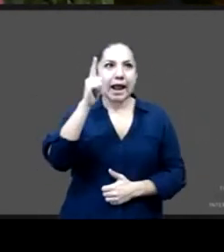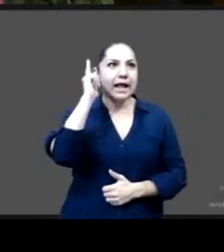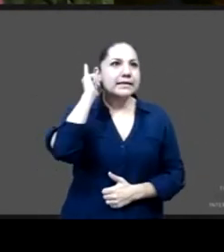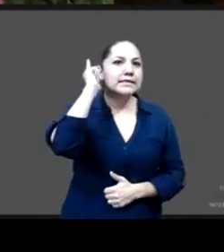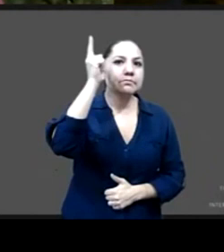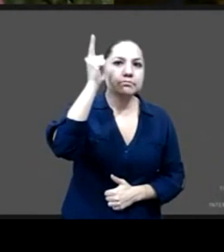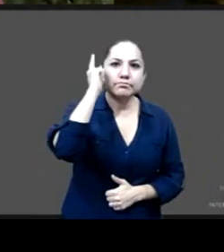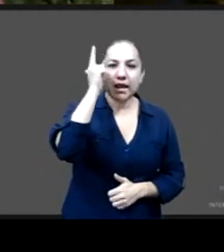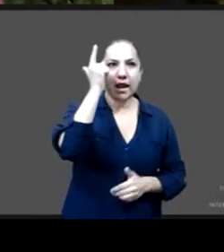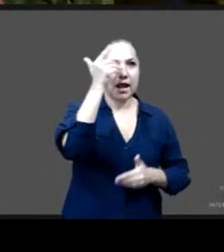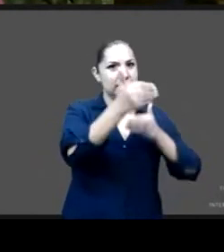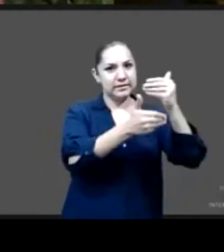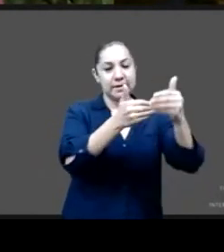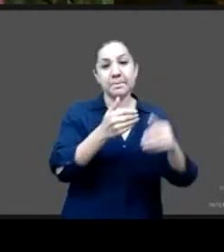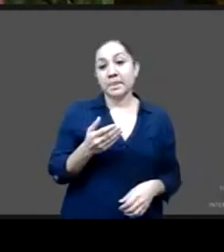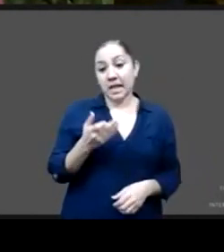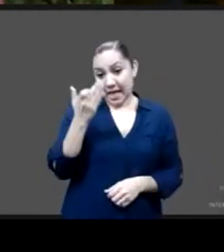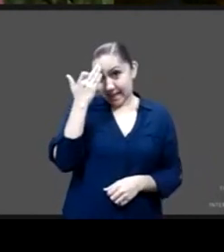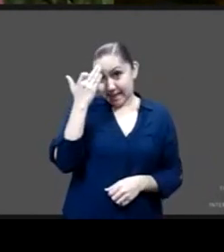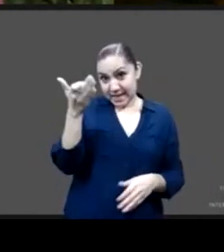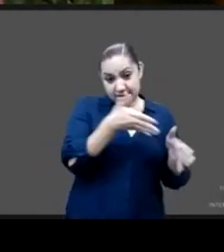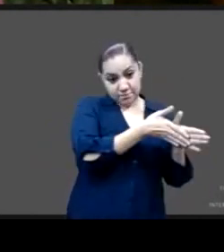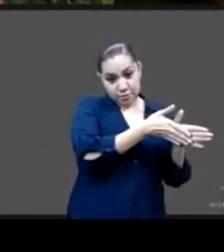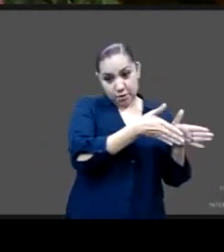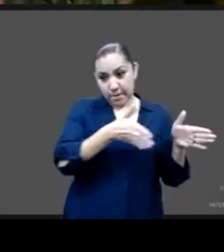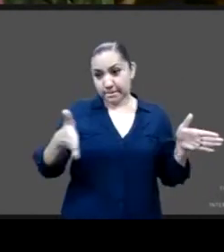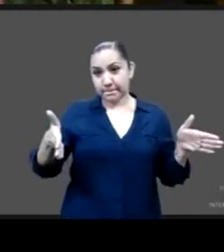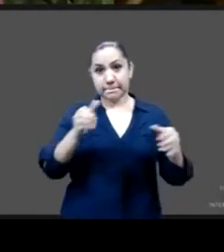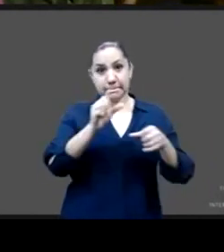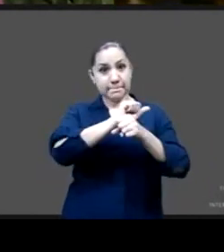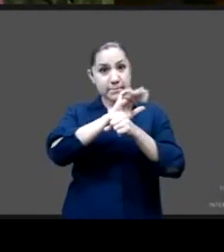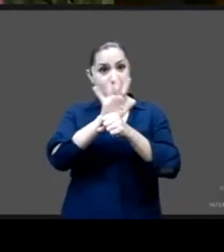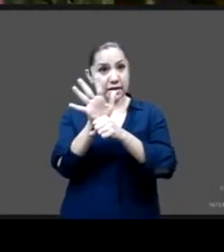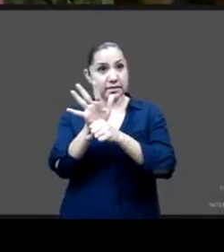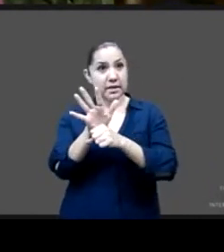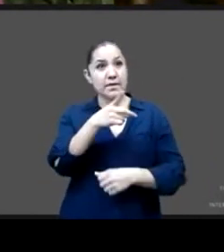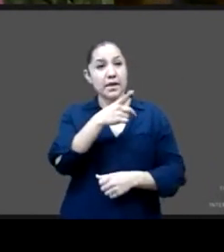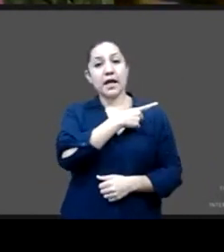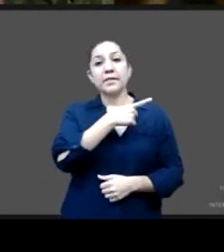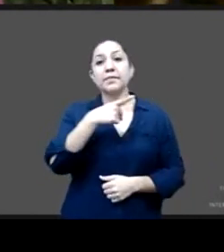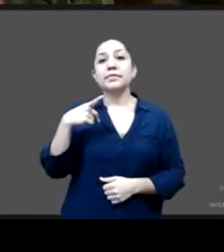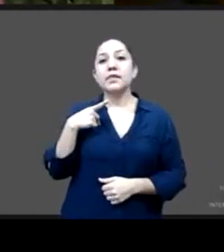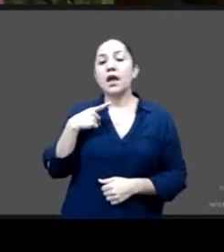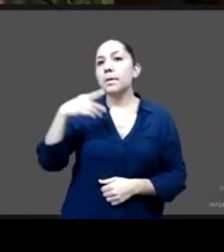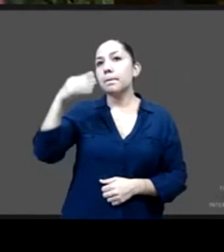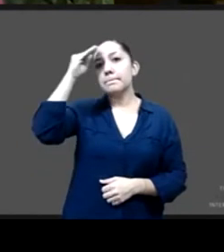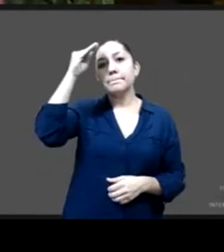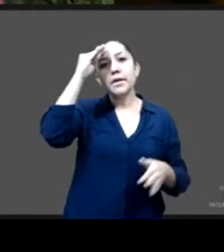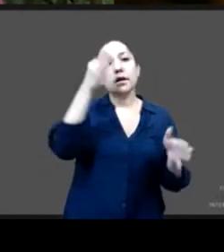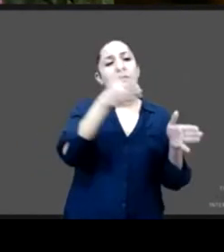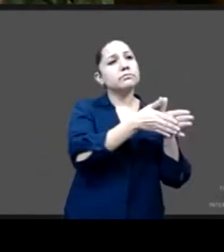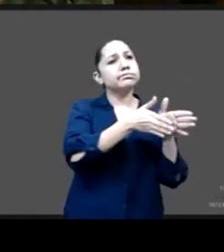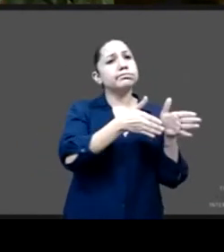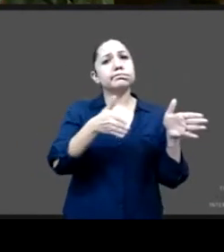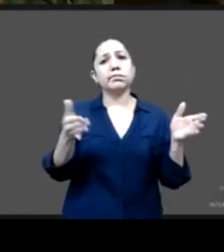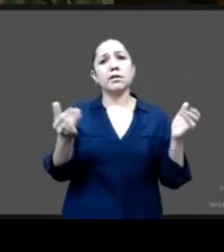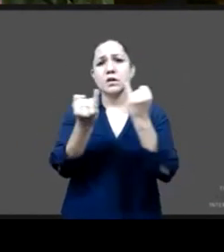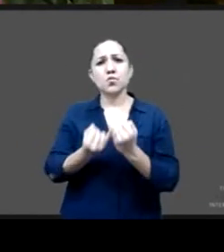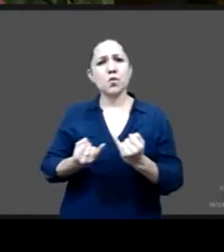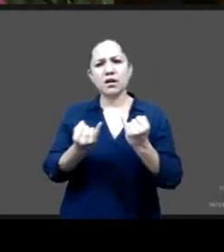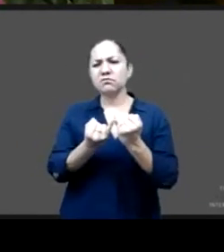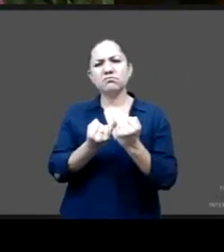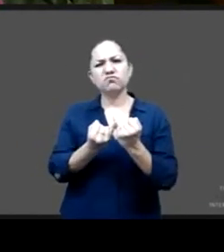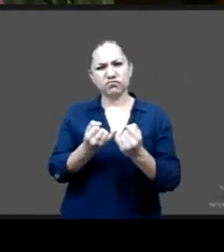nos tiene que regresar mejores a lo que en México llamamos nueva normalidad lo que eso suponga pero también lo que